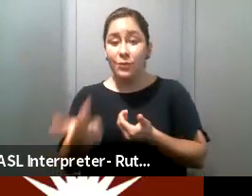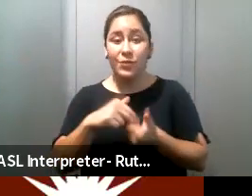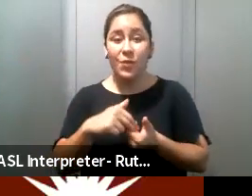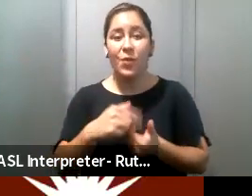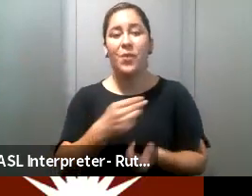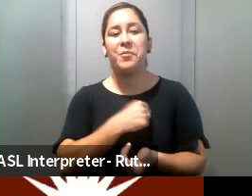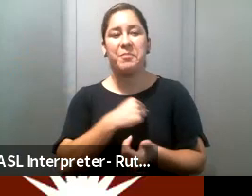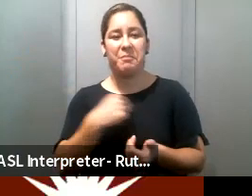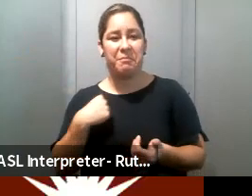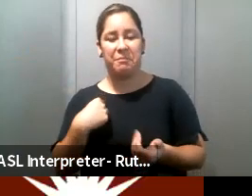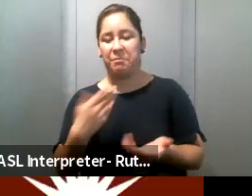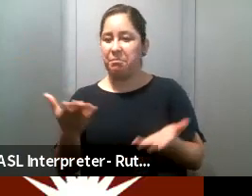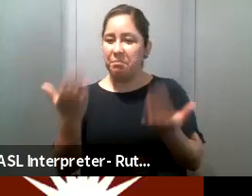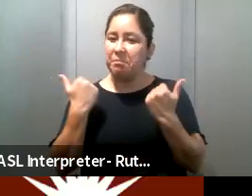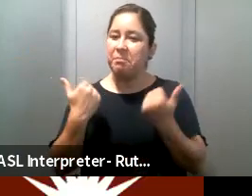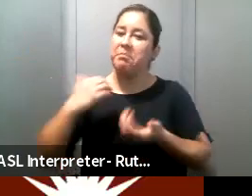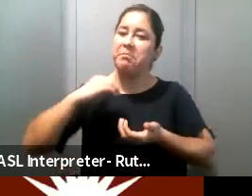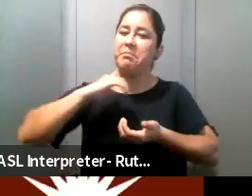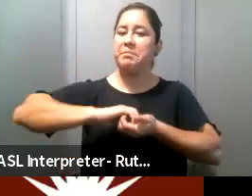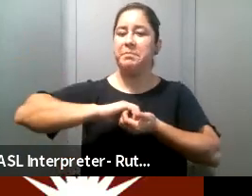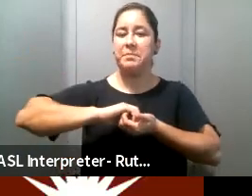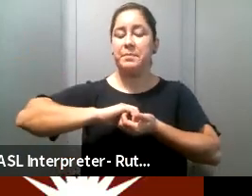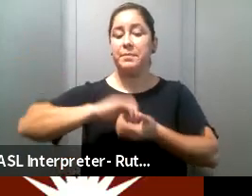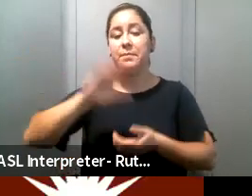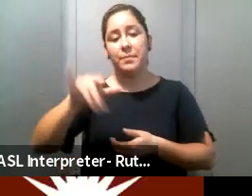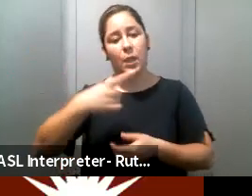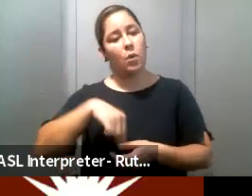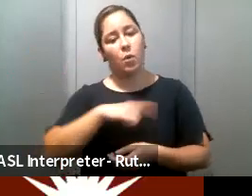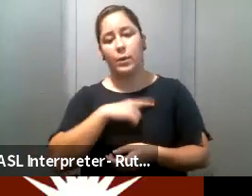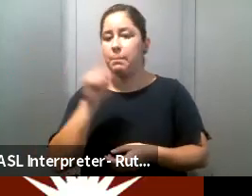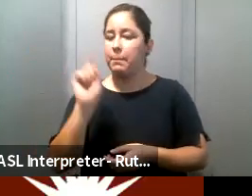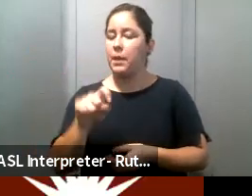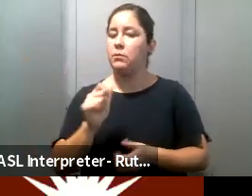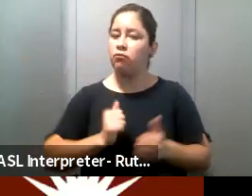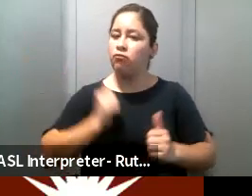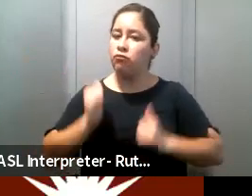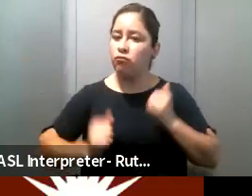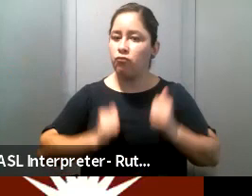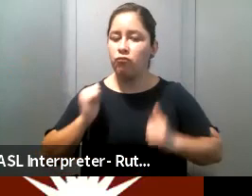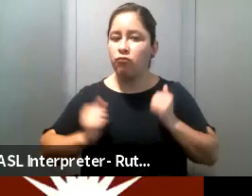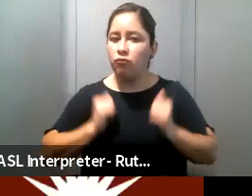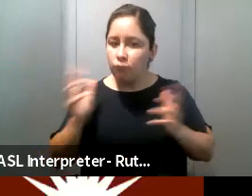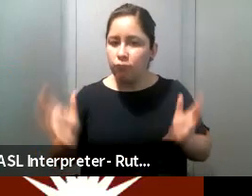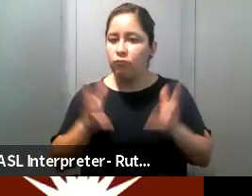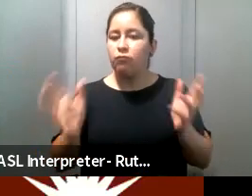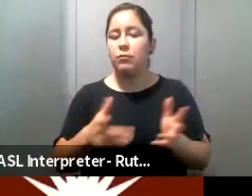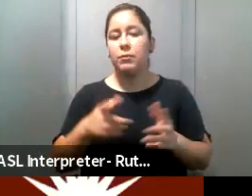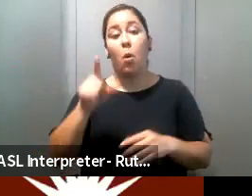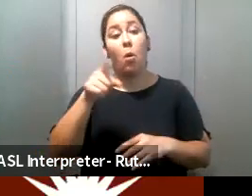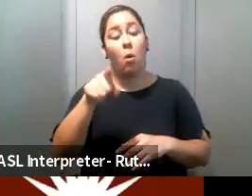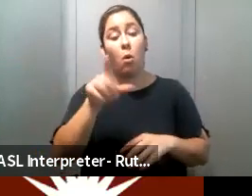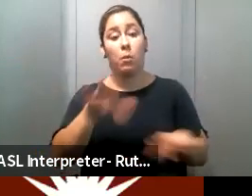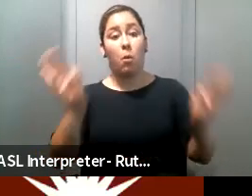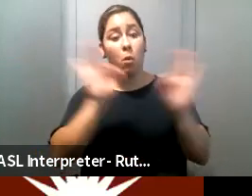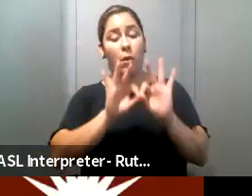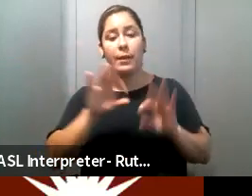colaboren. Como recordatorios, tenemos que participar, completen su censo. Eso es algo que